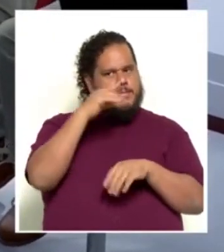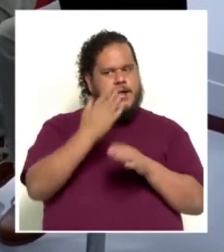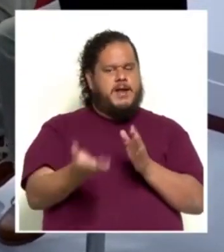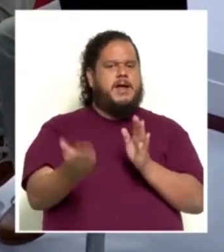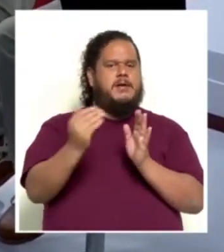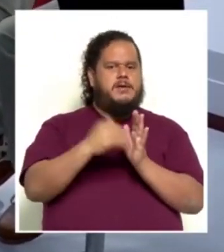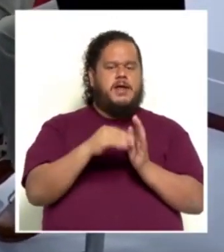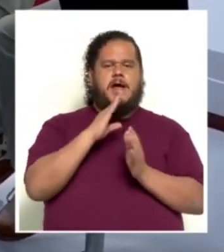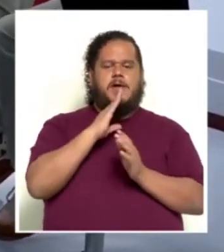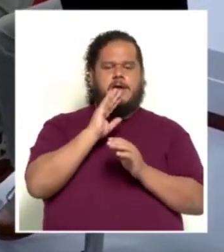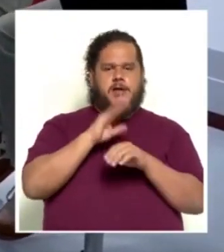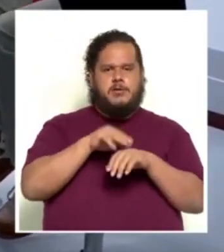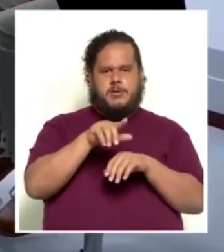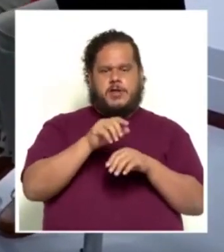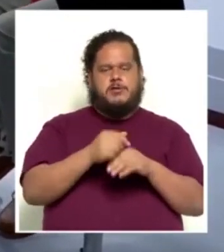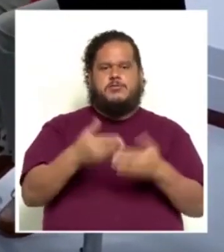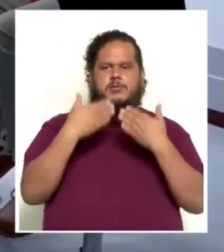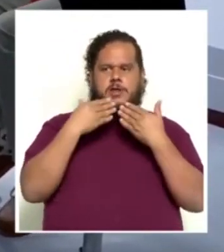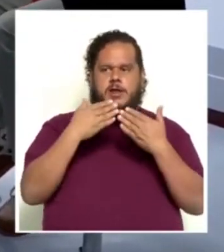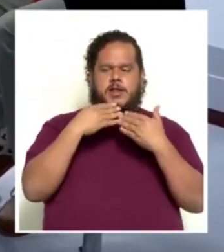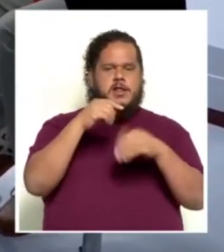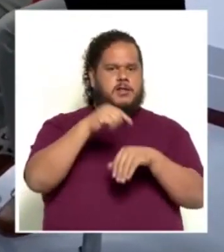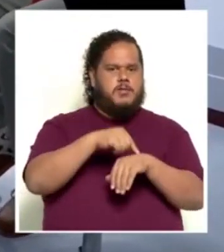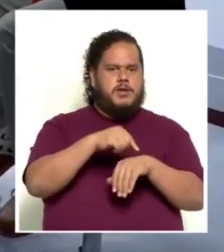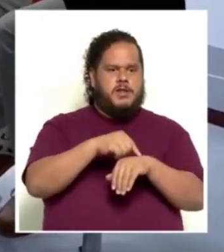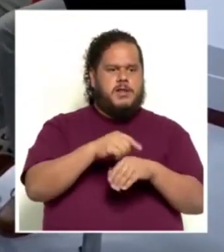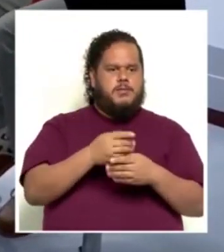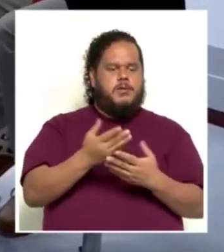conversar sobre esto. Muchísimas gracias por el tiempo que